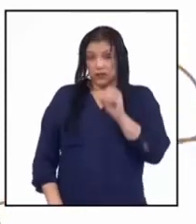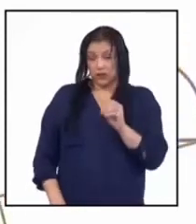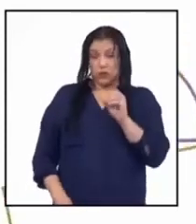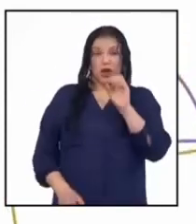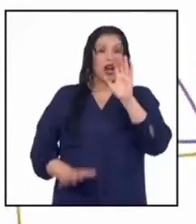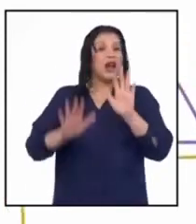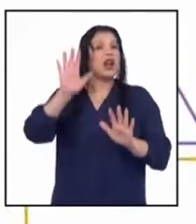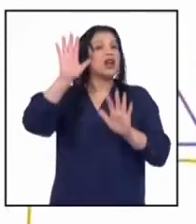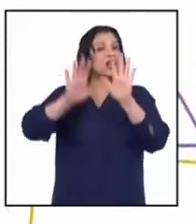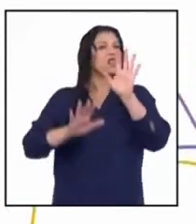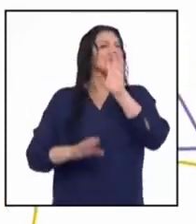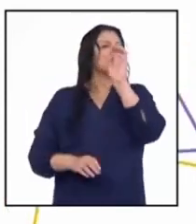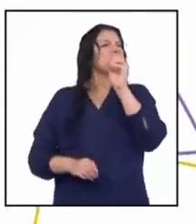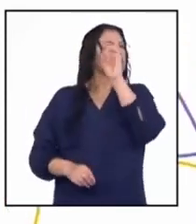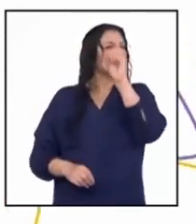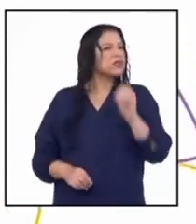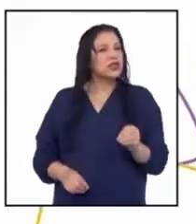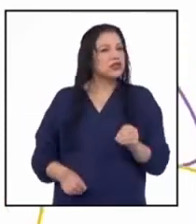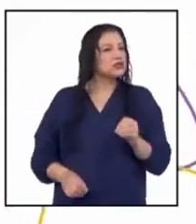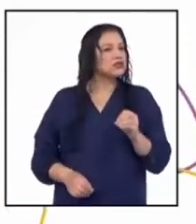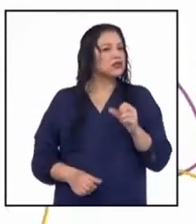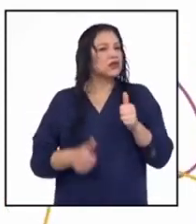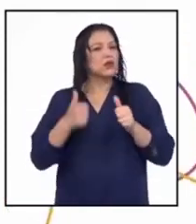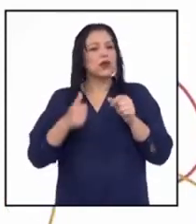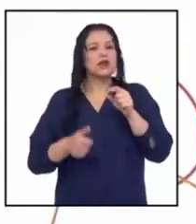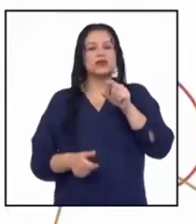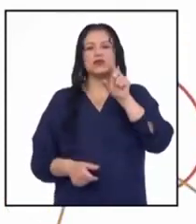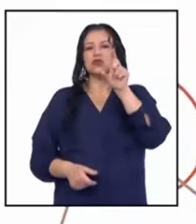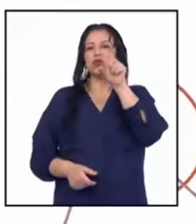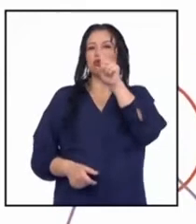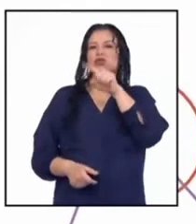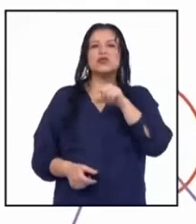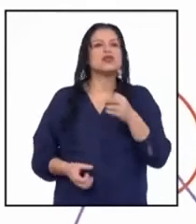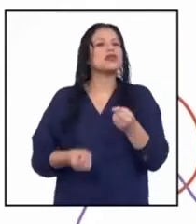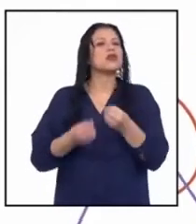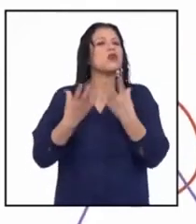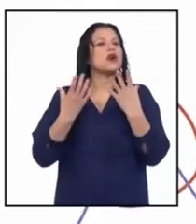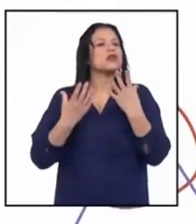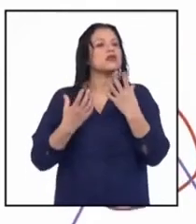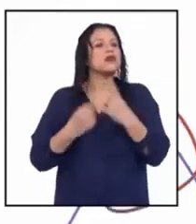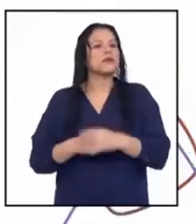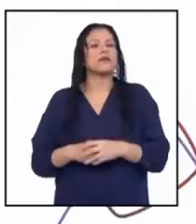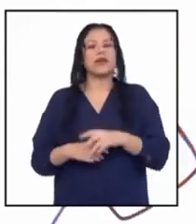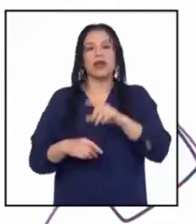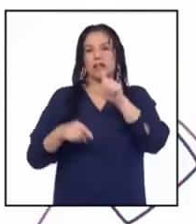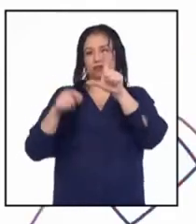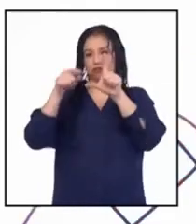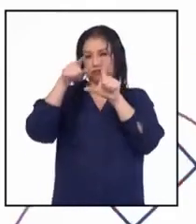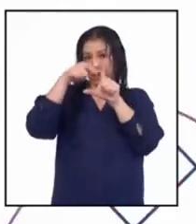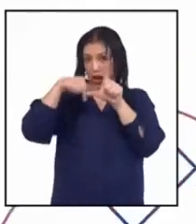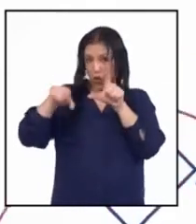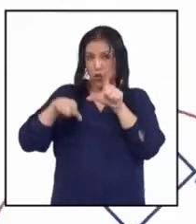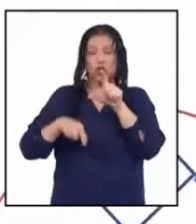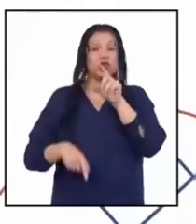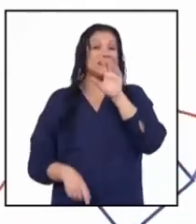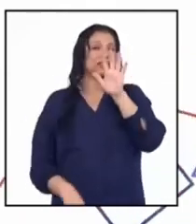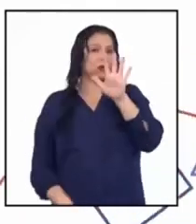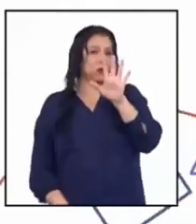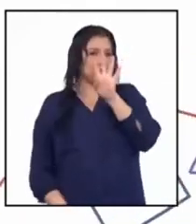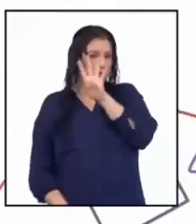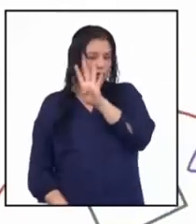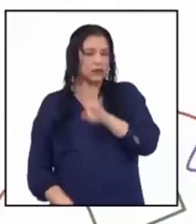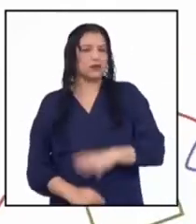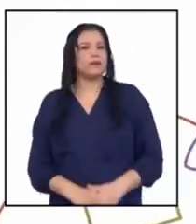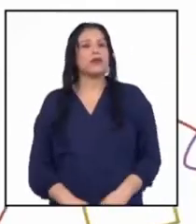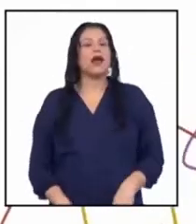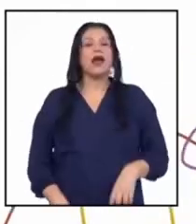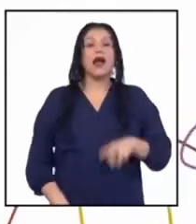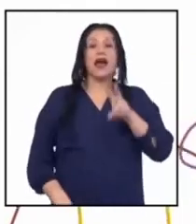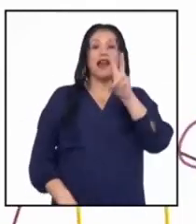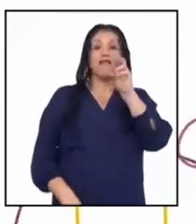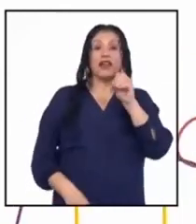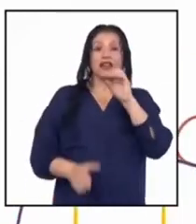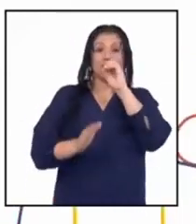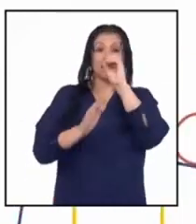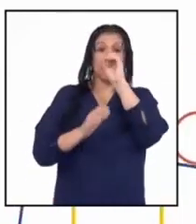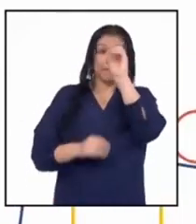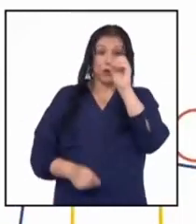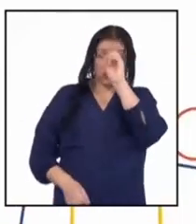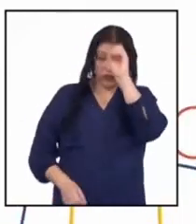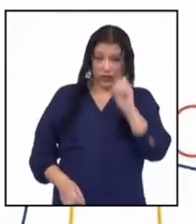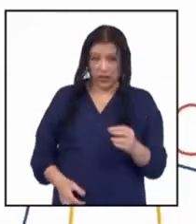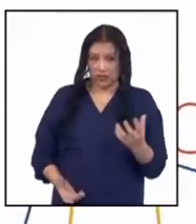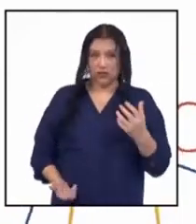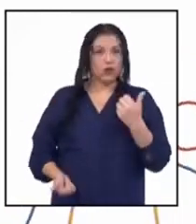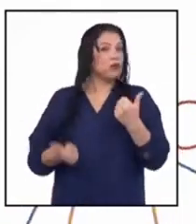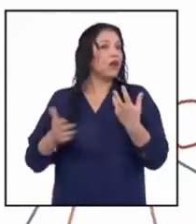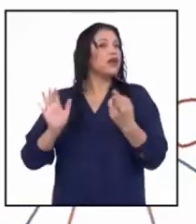15% le corresponde un sector circular de 54 grados. Al 20% le corresponde